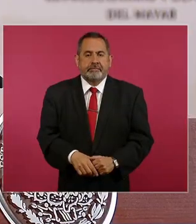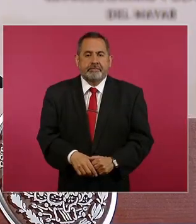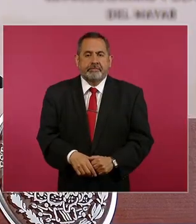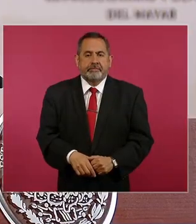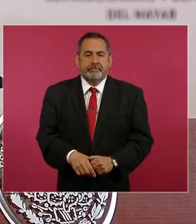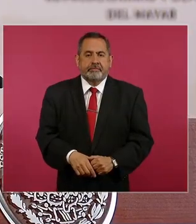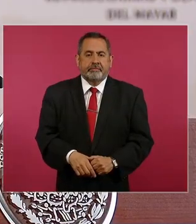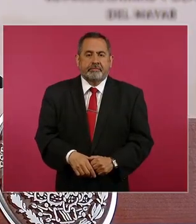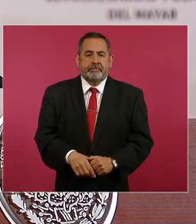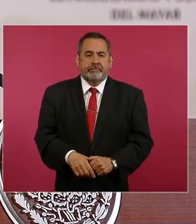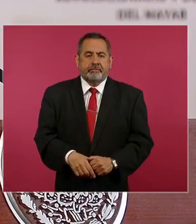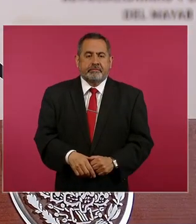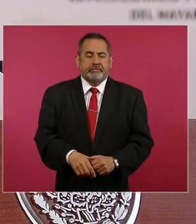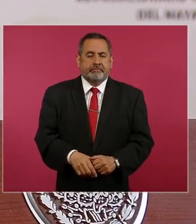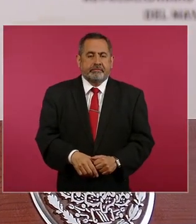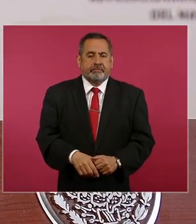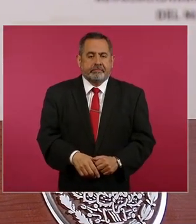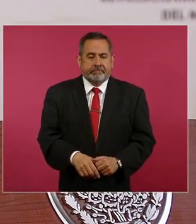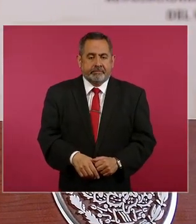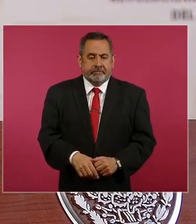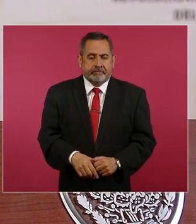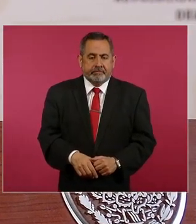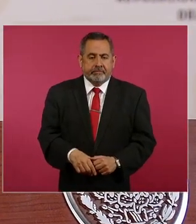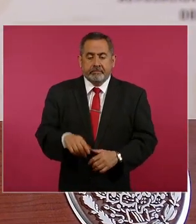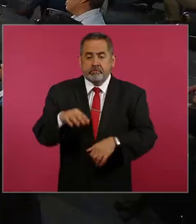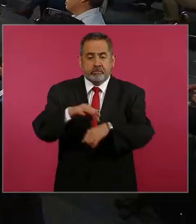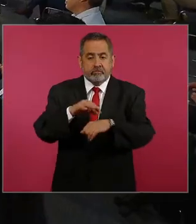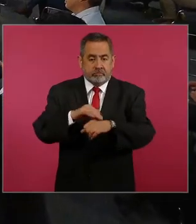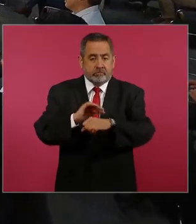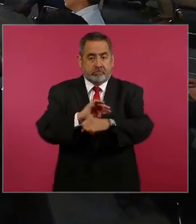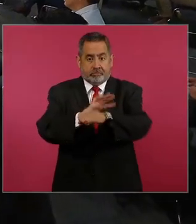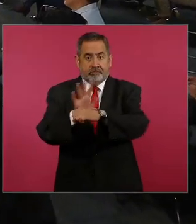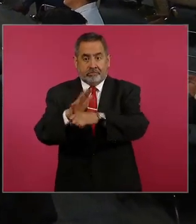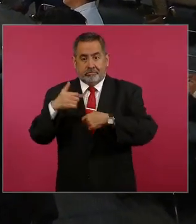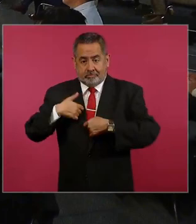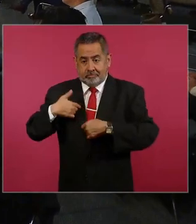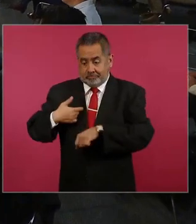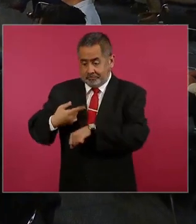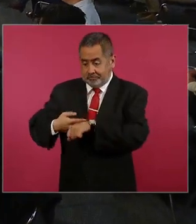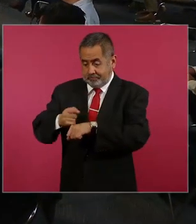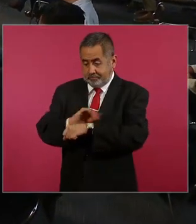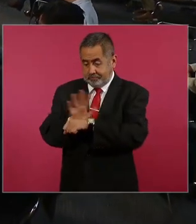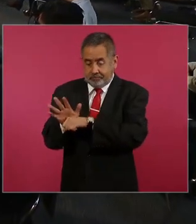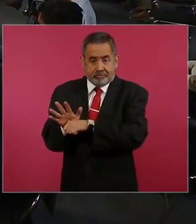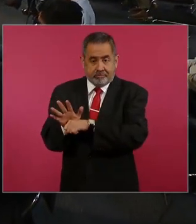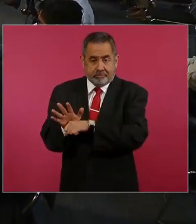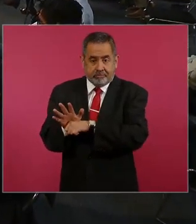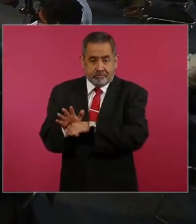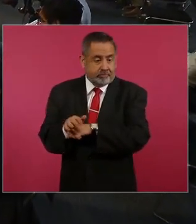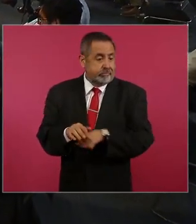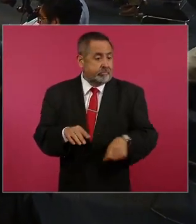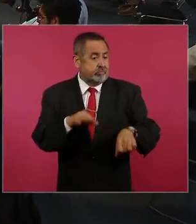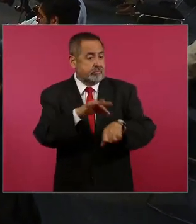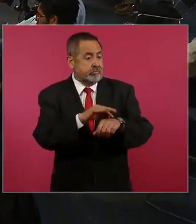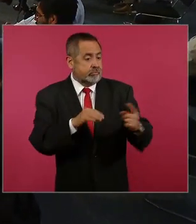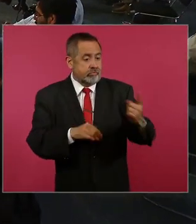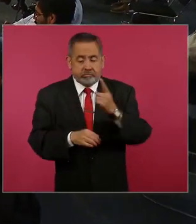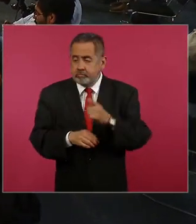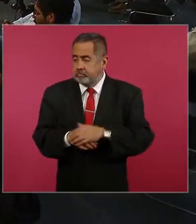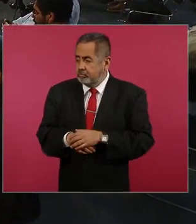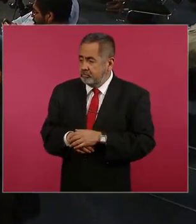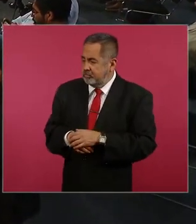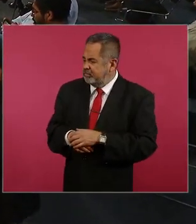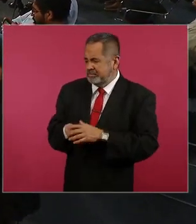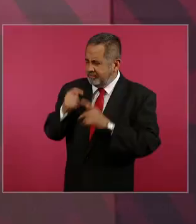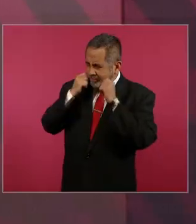un médico cuando me dio COVID incisnó de que le metieran más